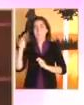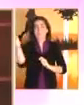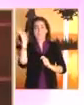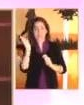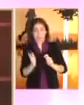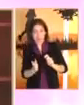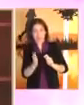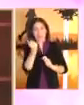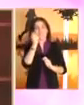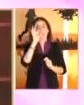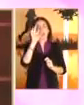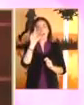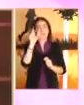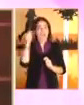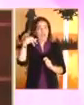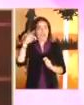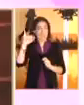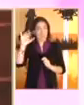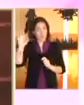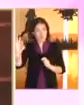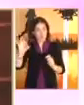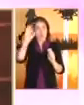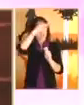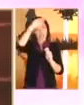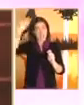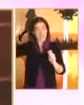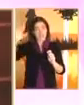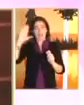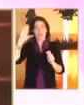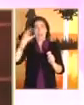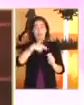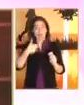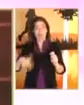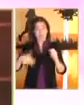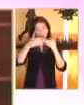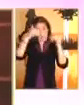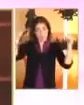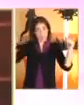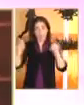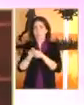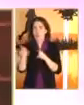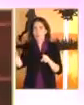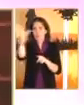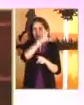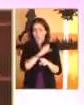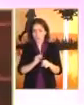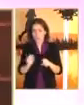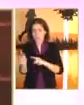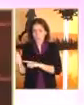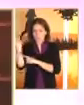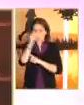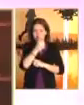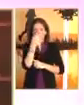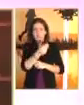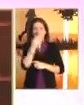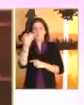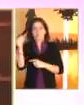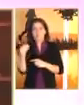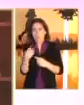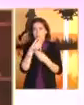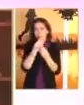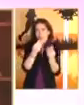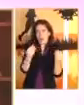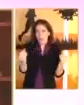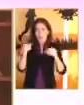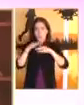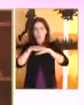en el Atlántico como en el Cantábrico, son excepcionales en cuanto a valor nutricional y en cuanto a características de sabor, de textura y de placer